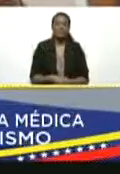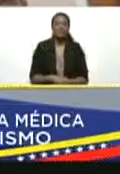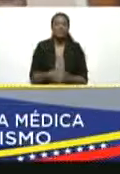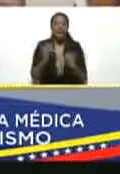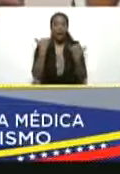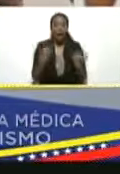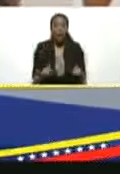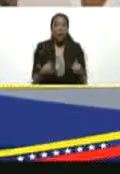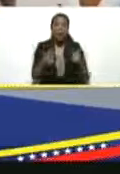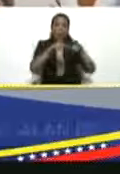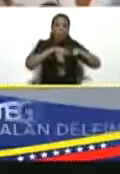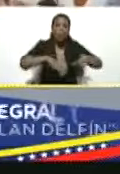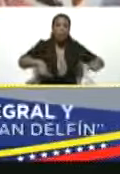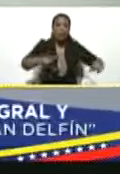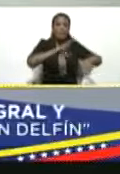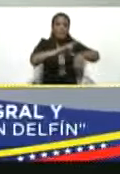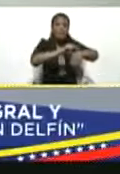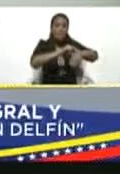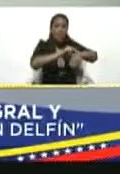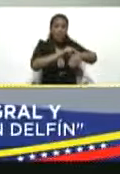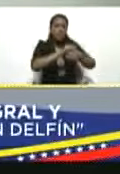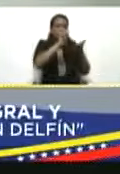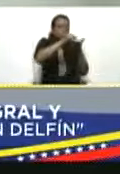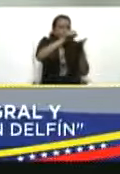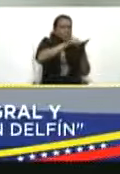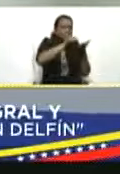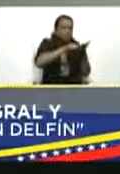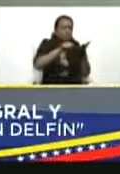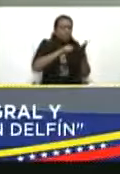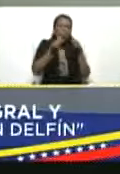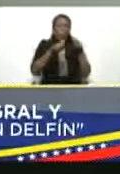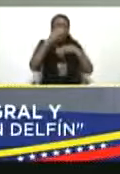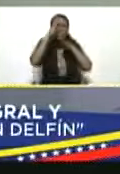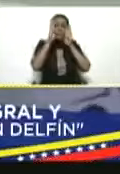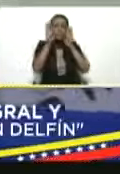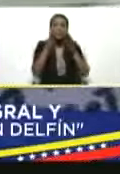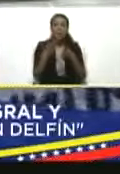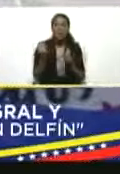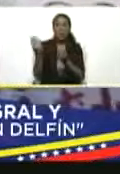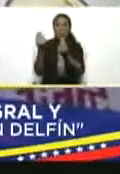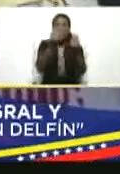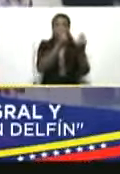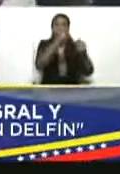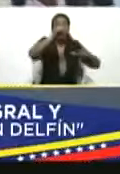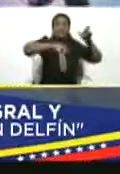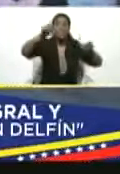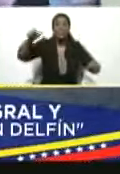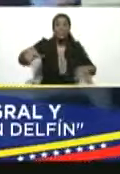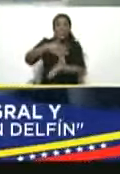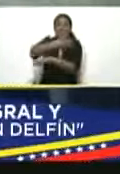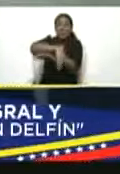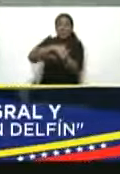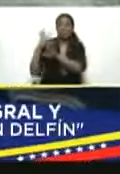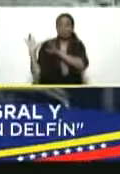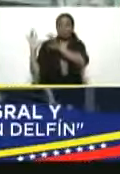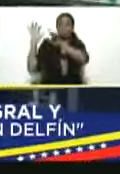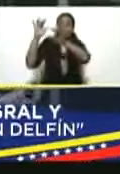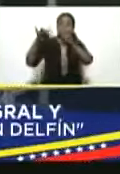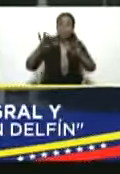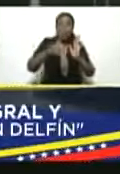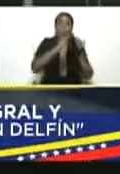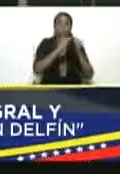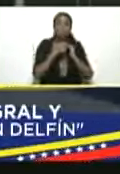para que vea las consultas para que vea que completo la atención no es solamente hay mucha gente allí afuera V se vino la gente de la